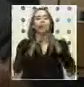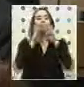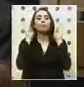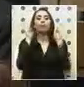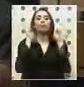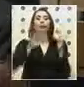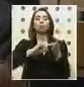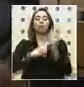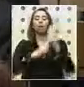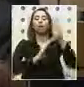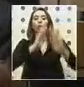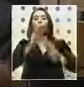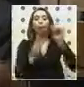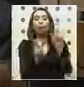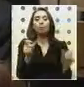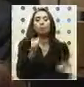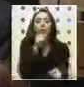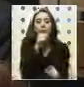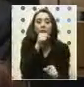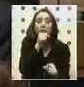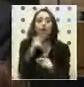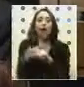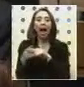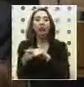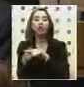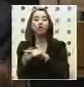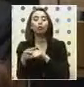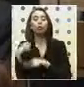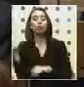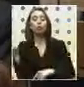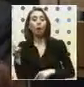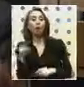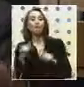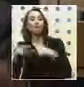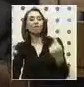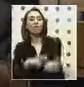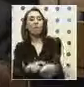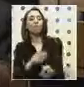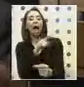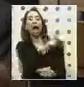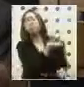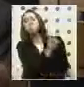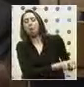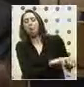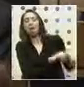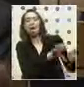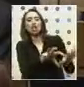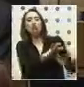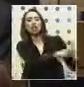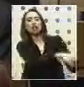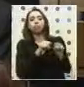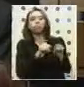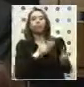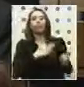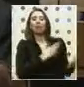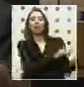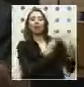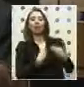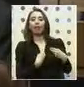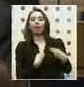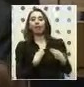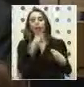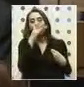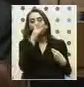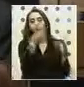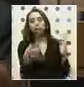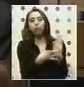de poner a resguardo a los ancianos abusados por quienes después pretenden ser sus herederos, y con ello quedarse con sus pertenencias, burlando toda